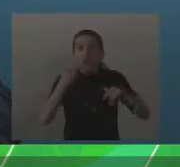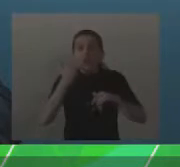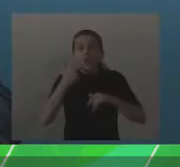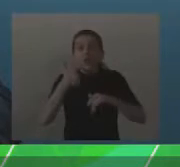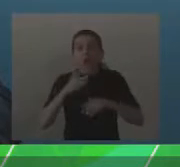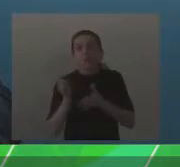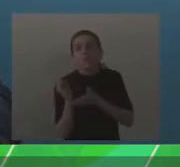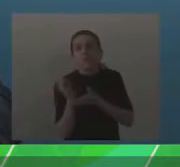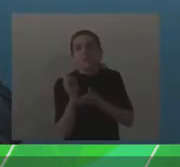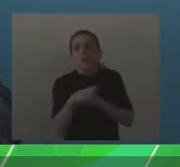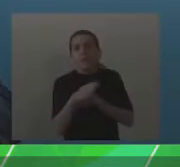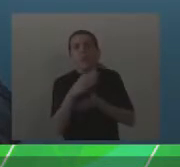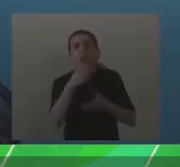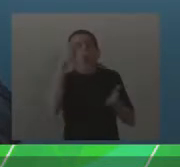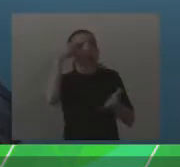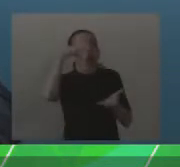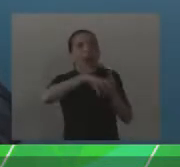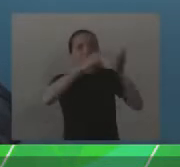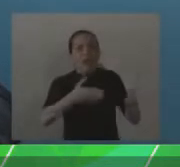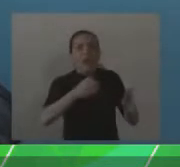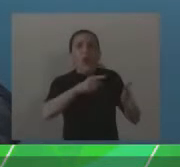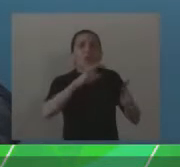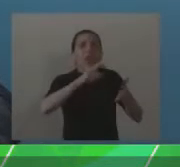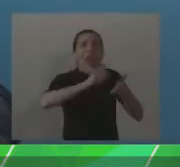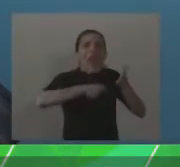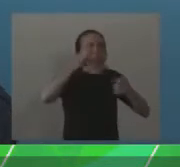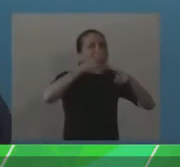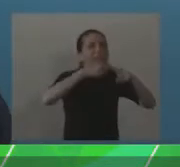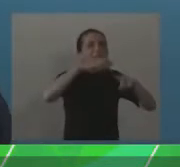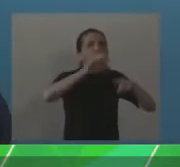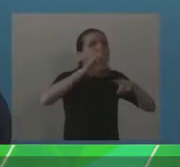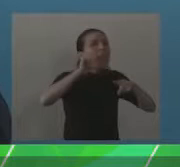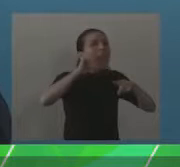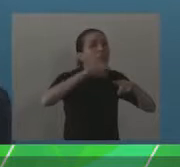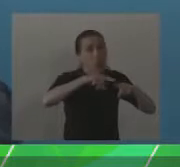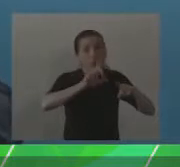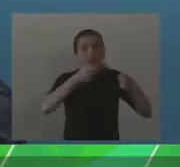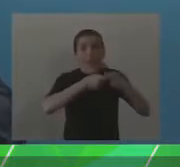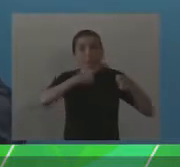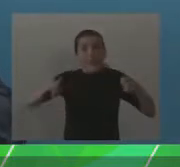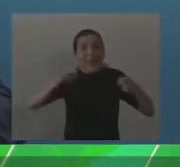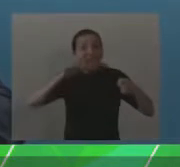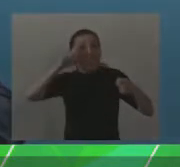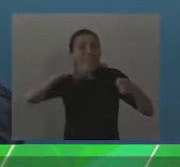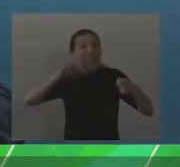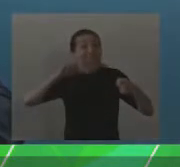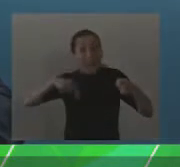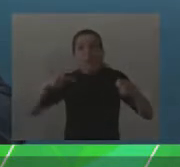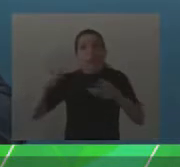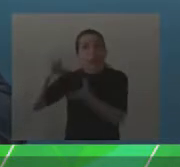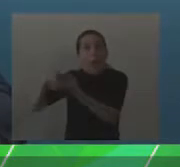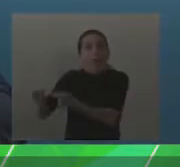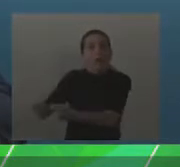que tener injerencia en estas decisiones. Bien, estamos hablando de la defensa de los puestos de trabajo. Obviamente que esto puede